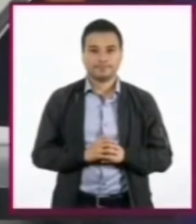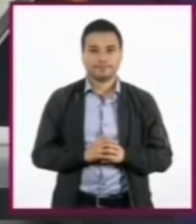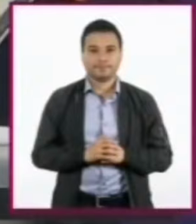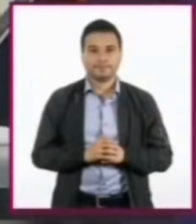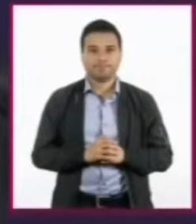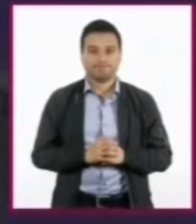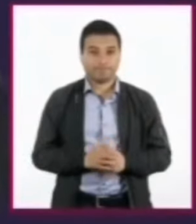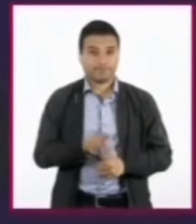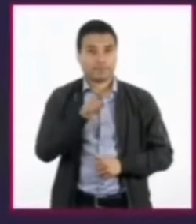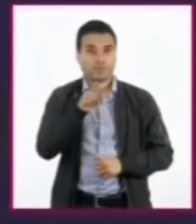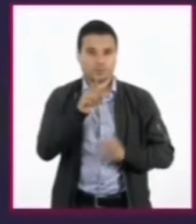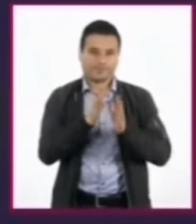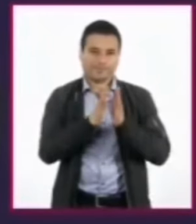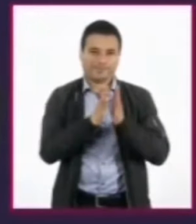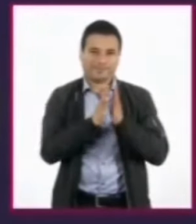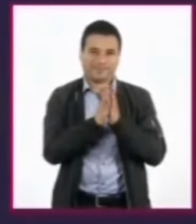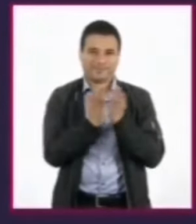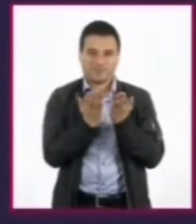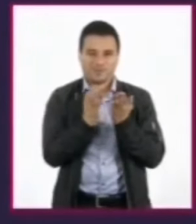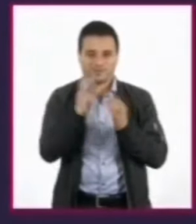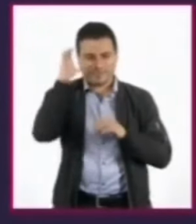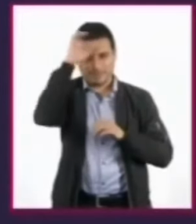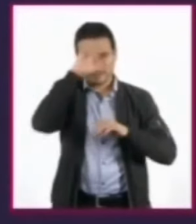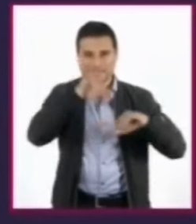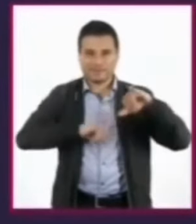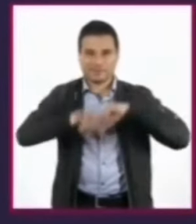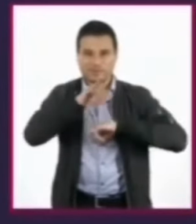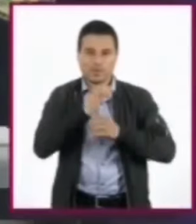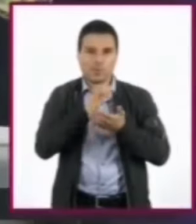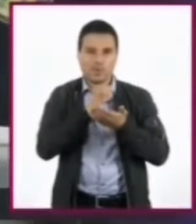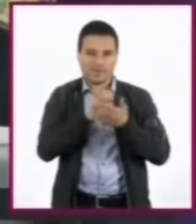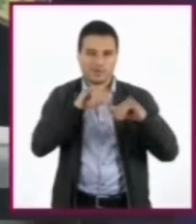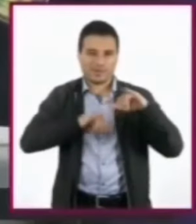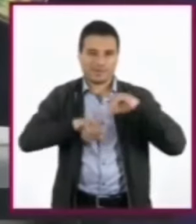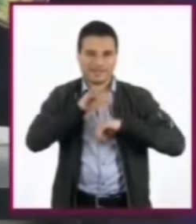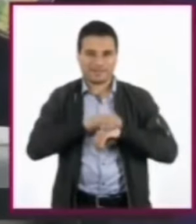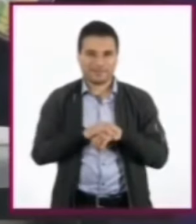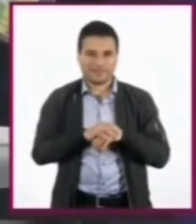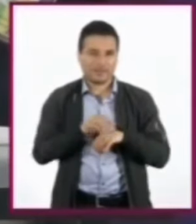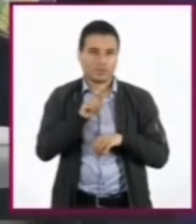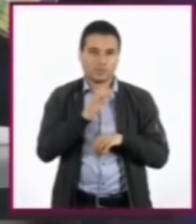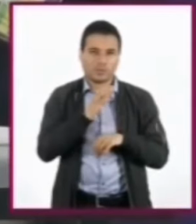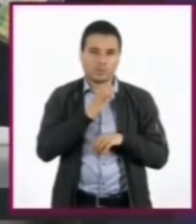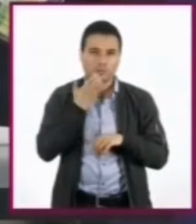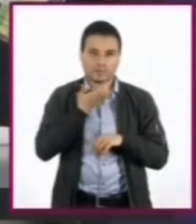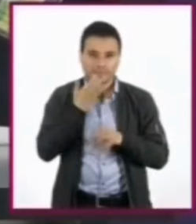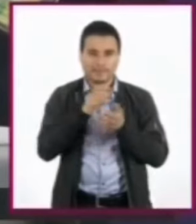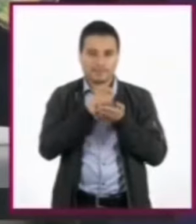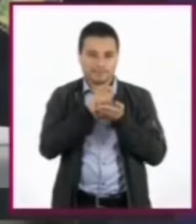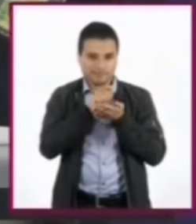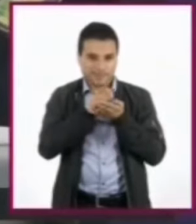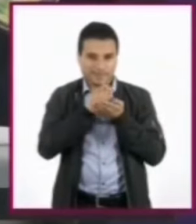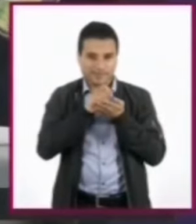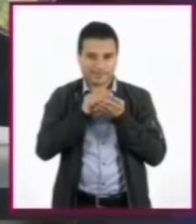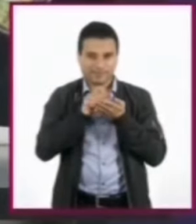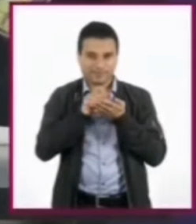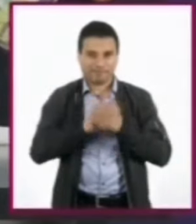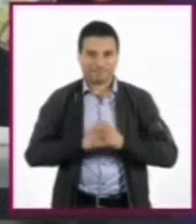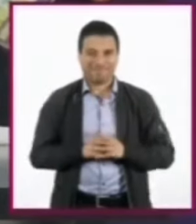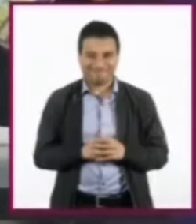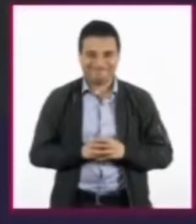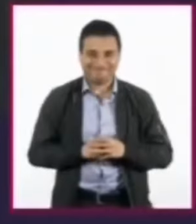su bitácora científica, que es su cuaderno de química, en el que llevan los registros de las sesiones que hemos